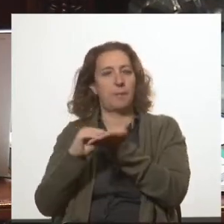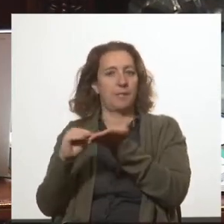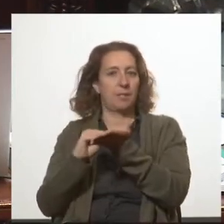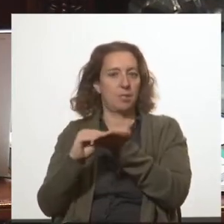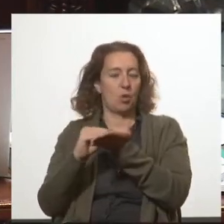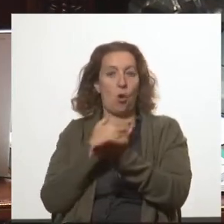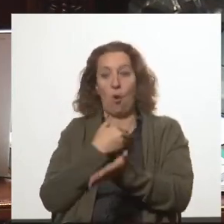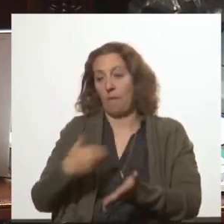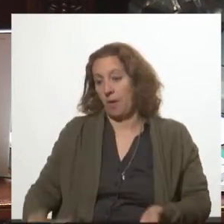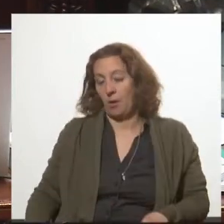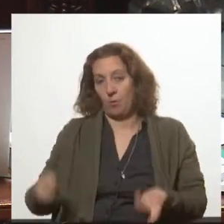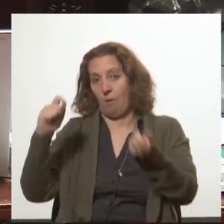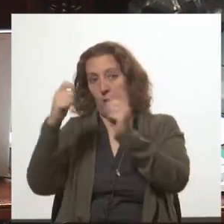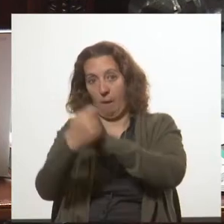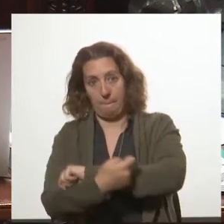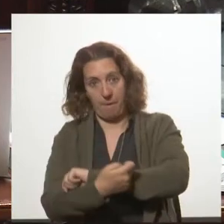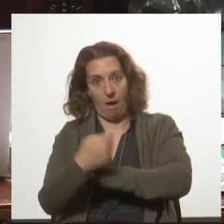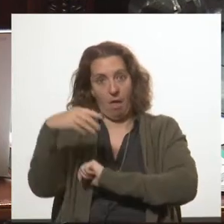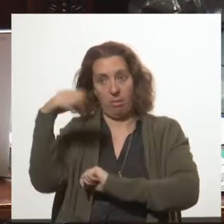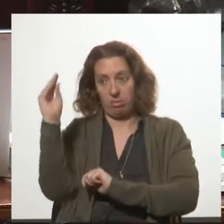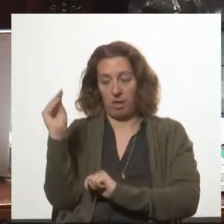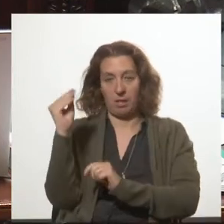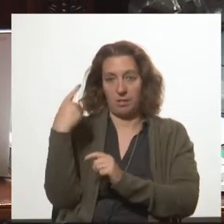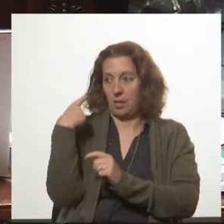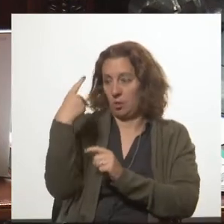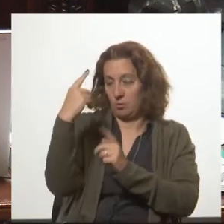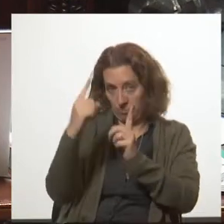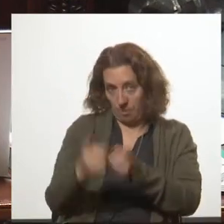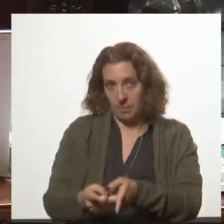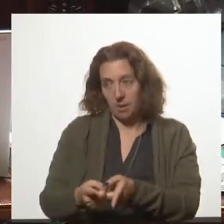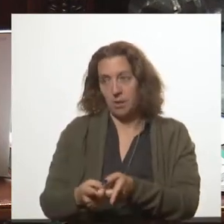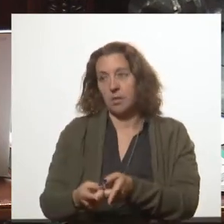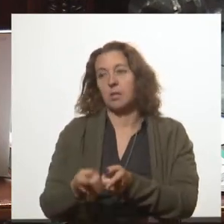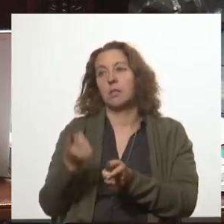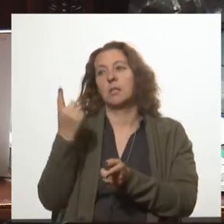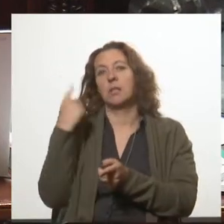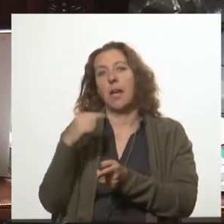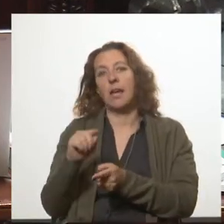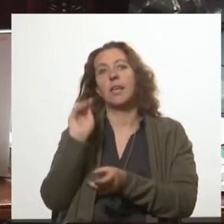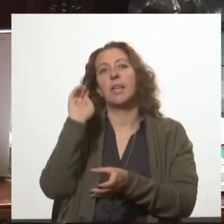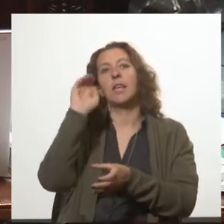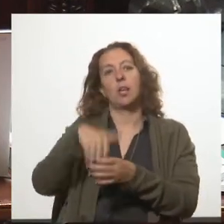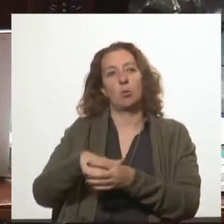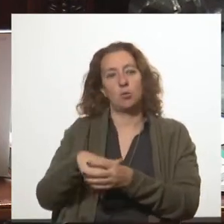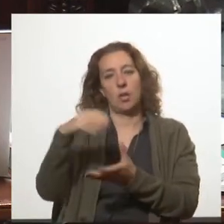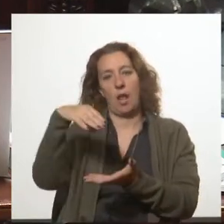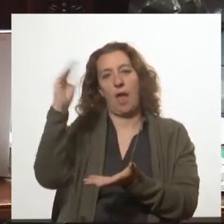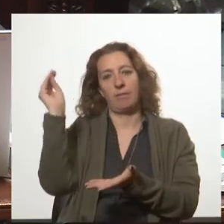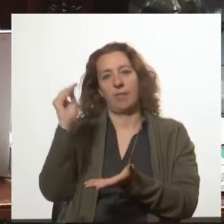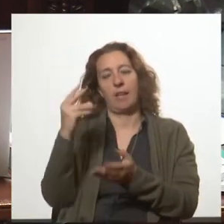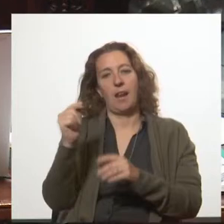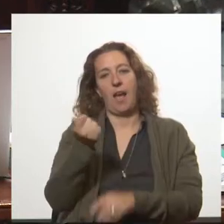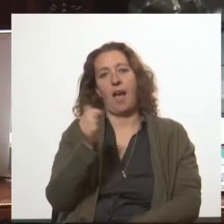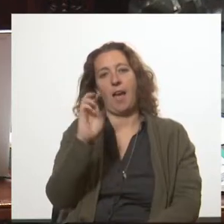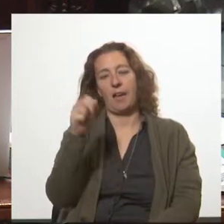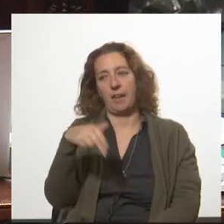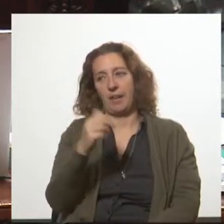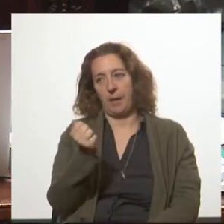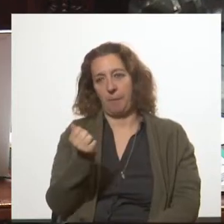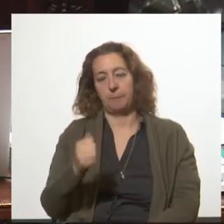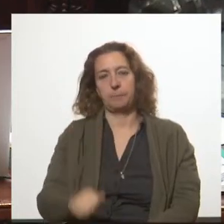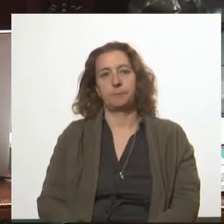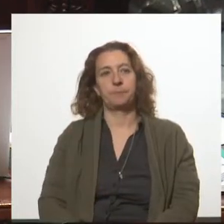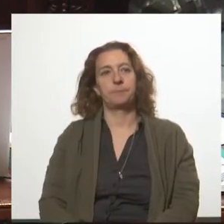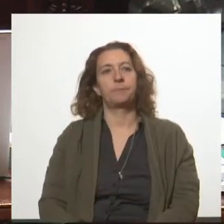él se decide incluir en el plan anual de auditoría trabajo referido delante la arena y se